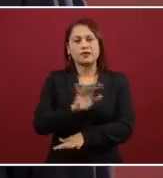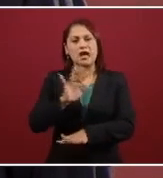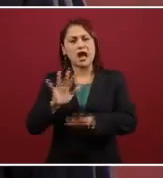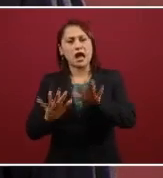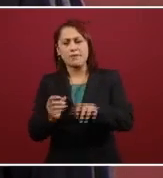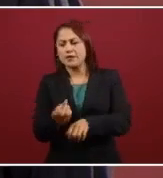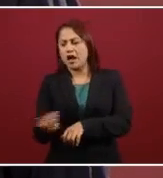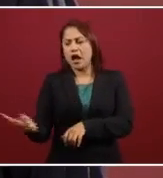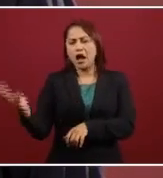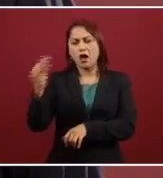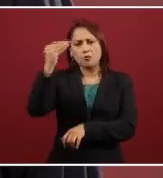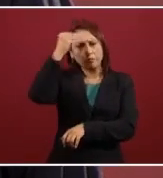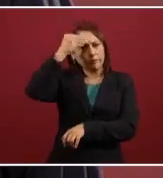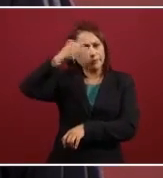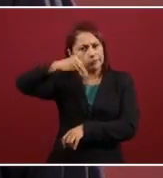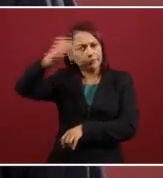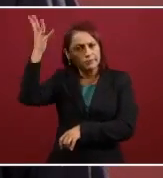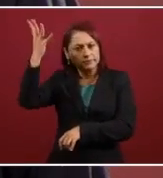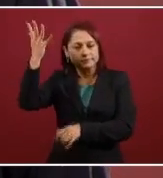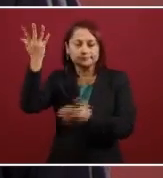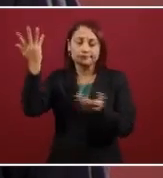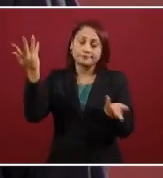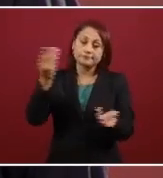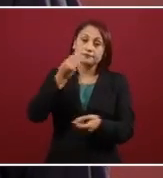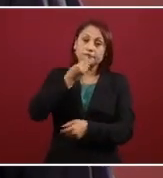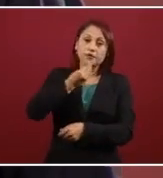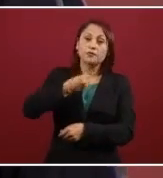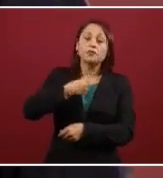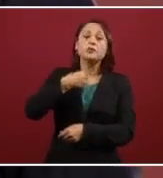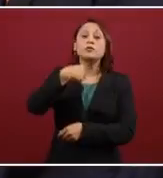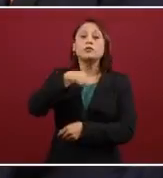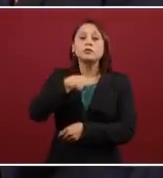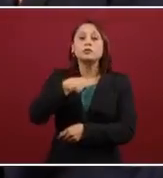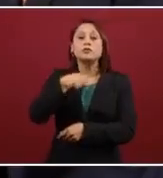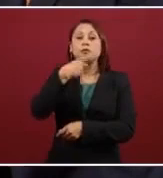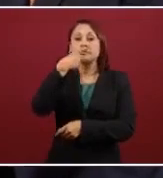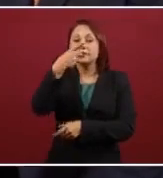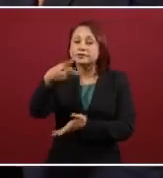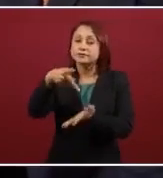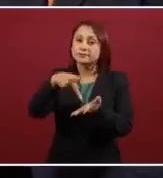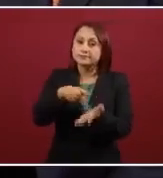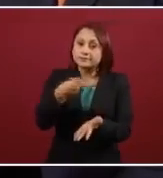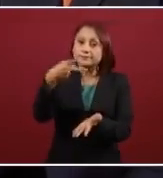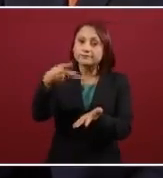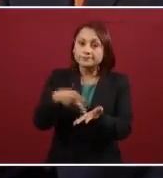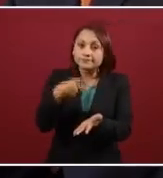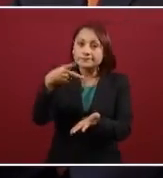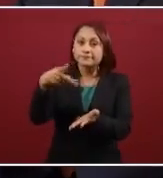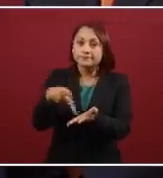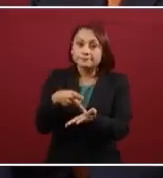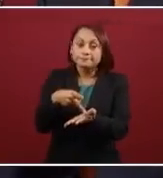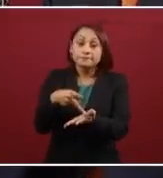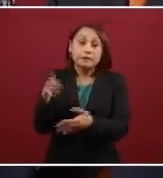voy a estar recordando de vez en cuando, a ver si mañana